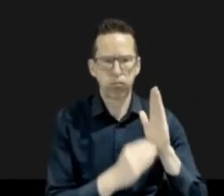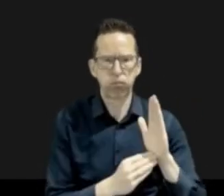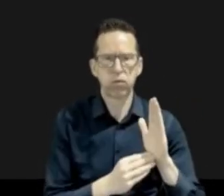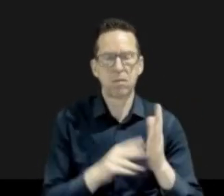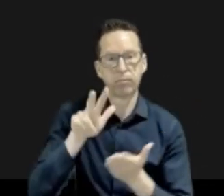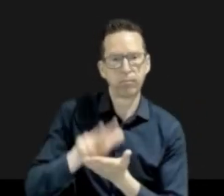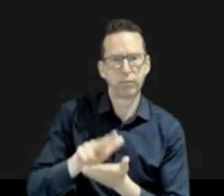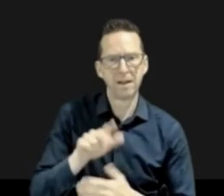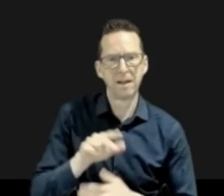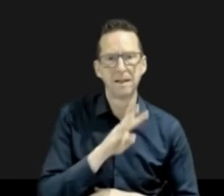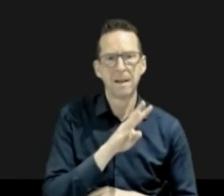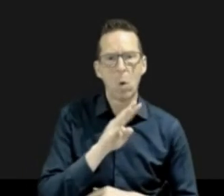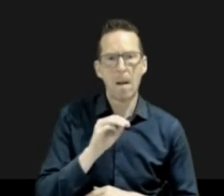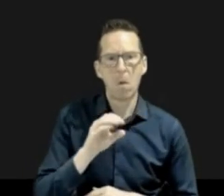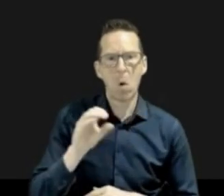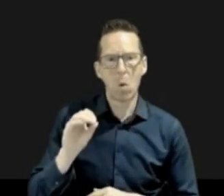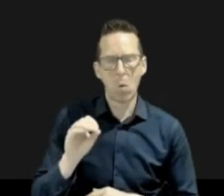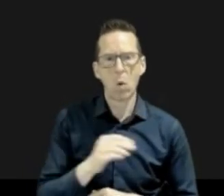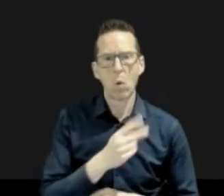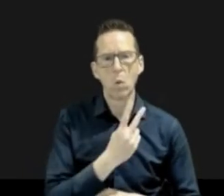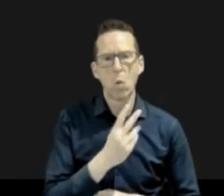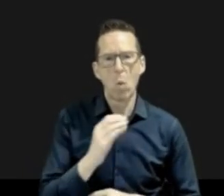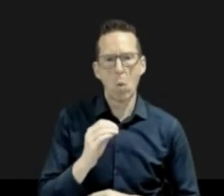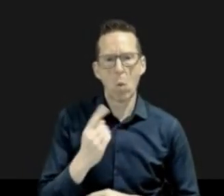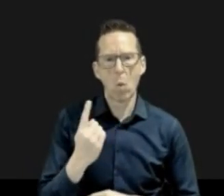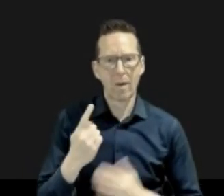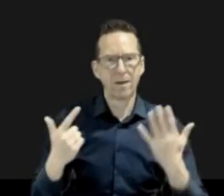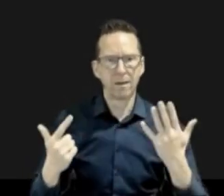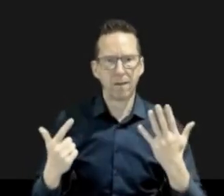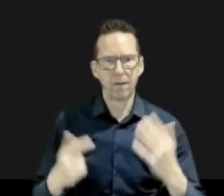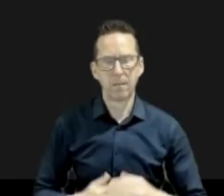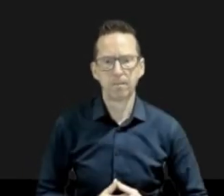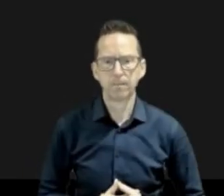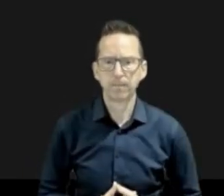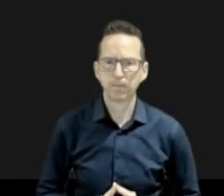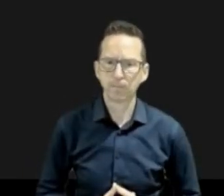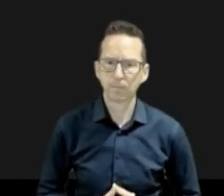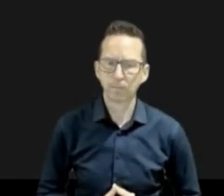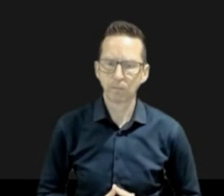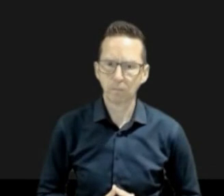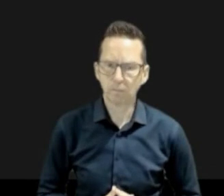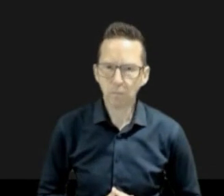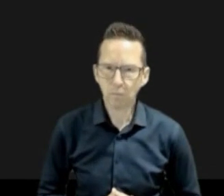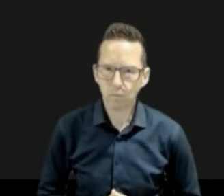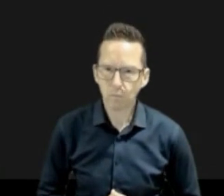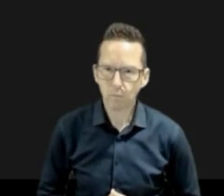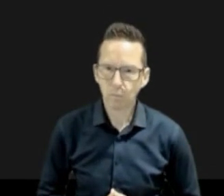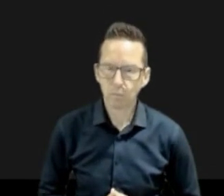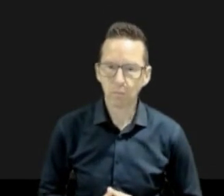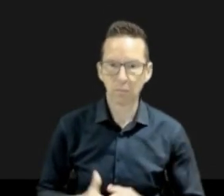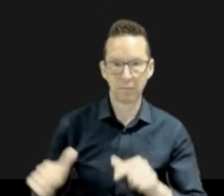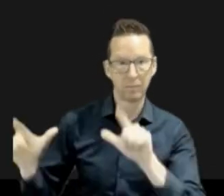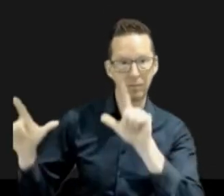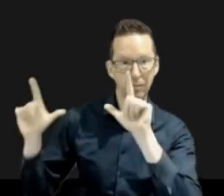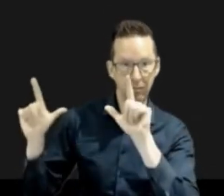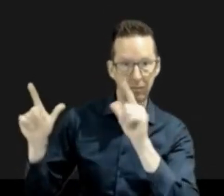buenas esta transparencia ya fue mostrada anteriormente de modo